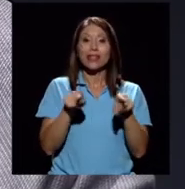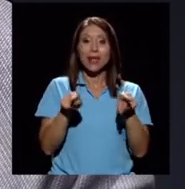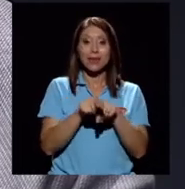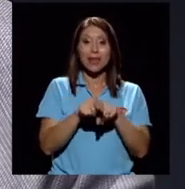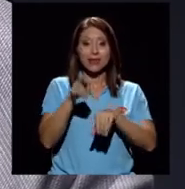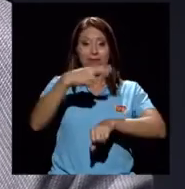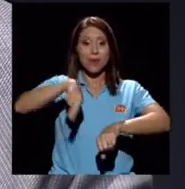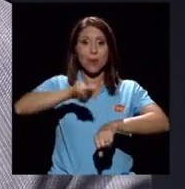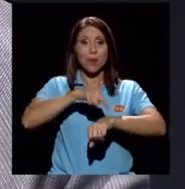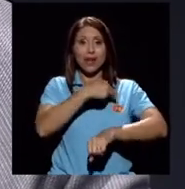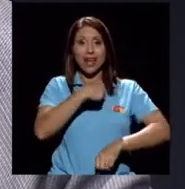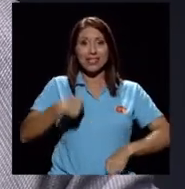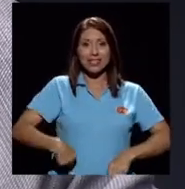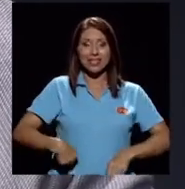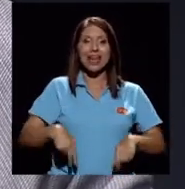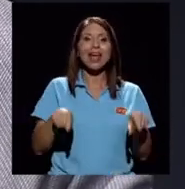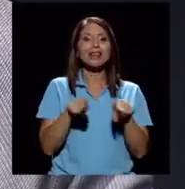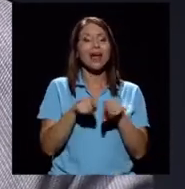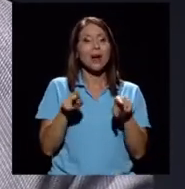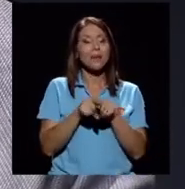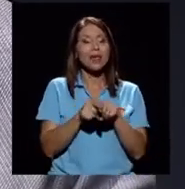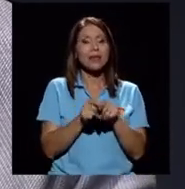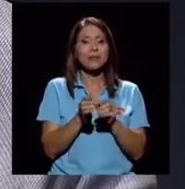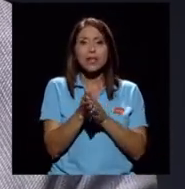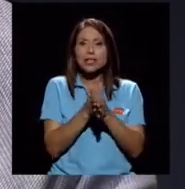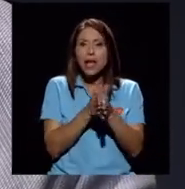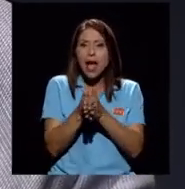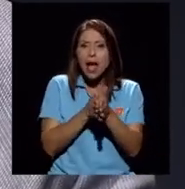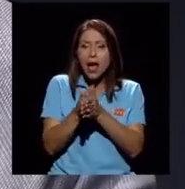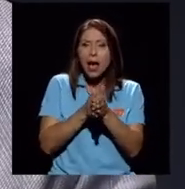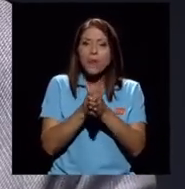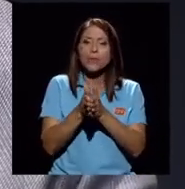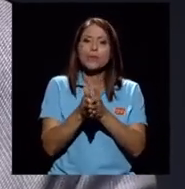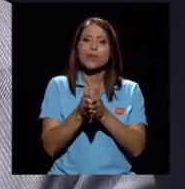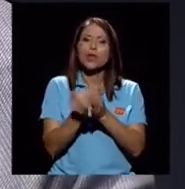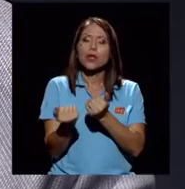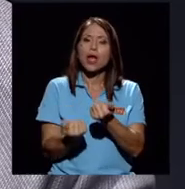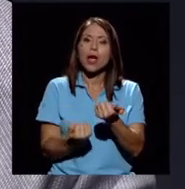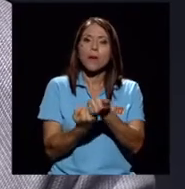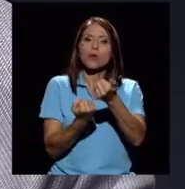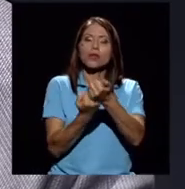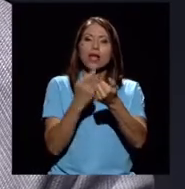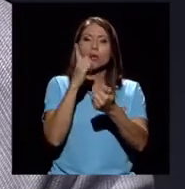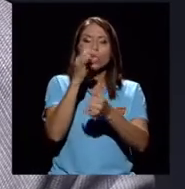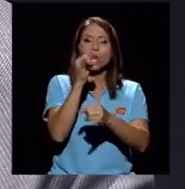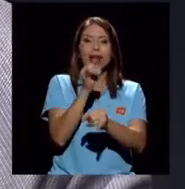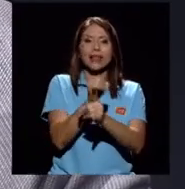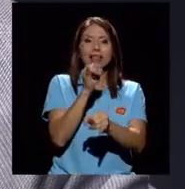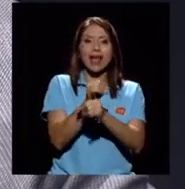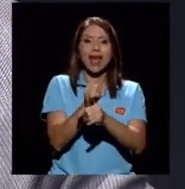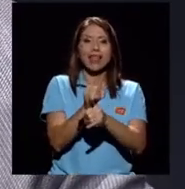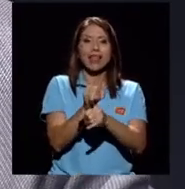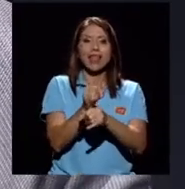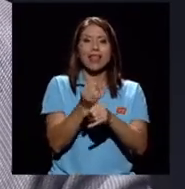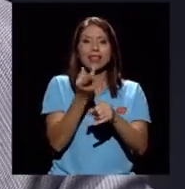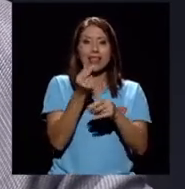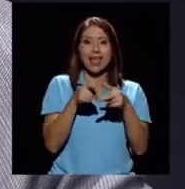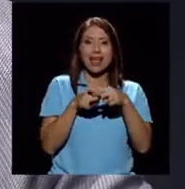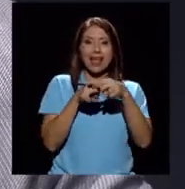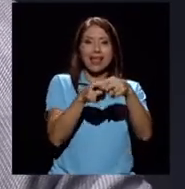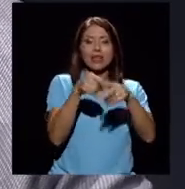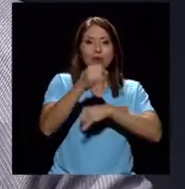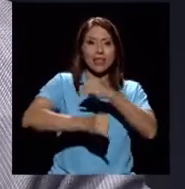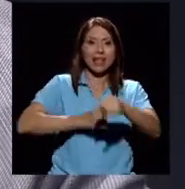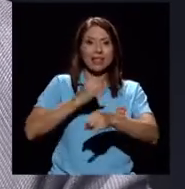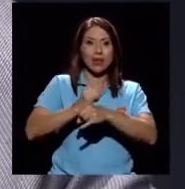repúblicas tiene también está apalancando una entidad de crédito multilateral que tiene en asia que es el banco asiático